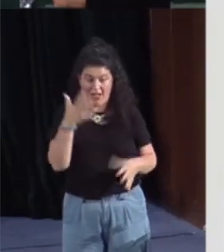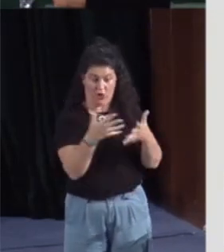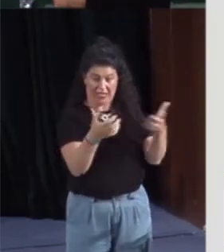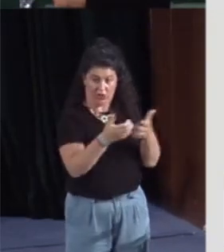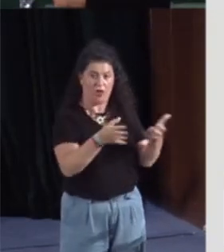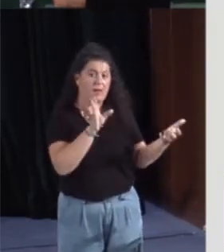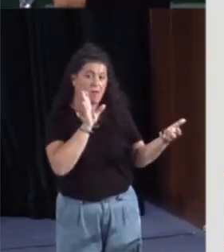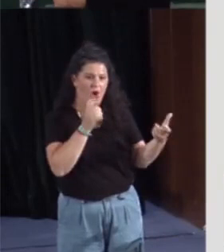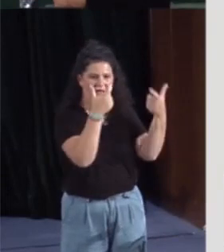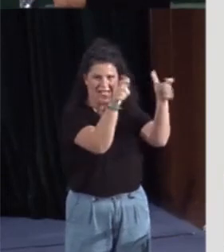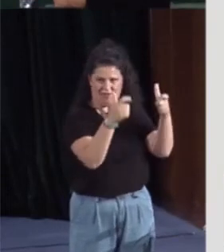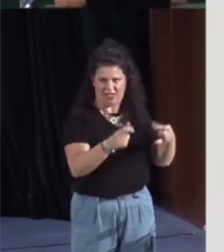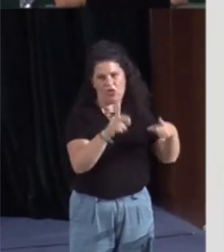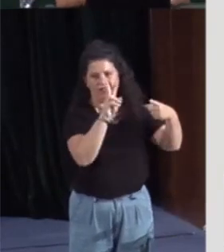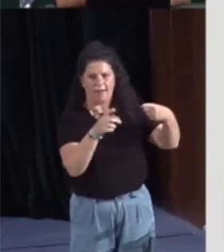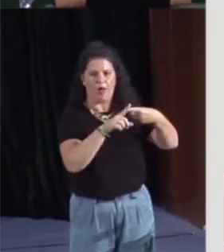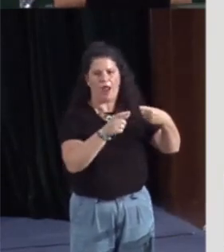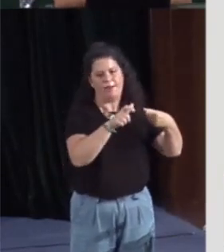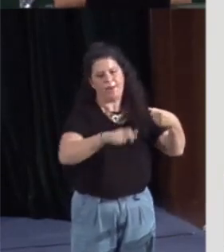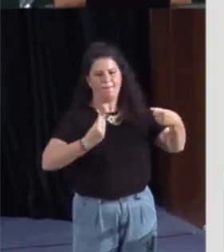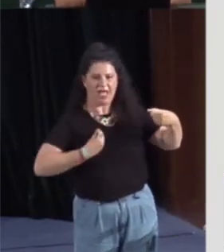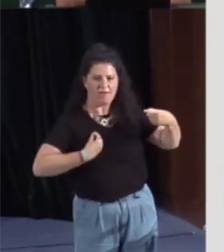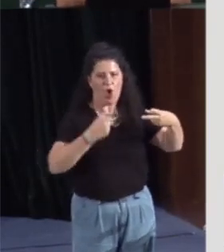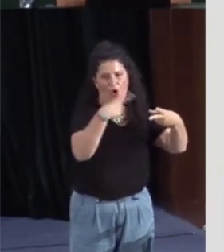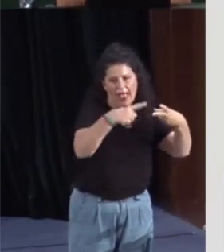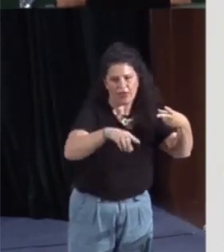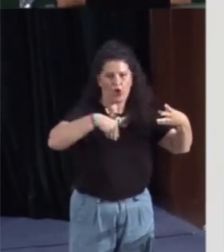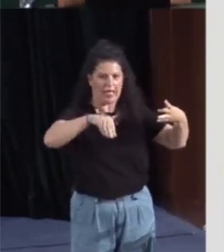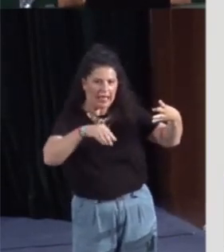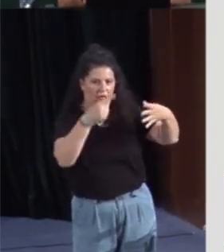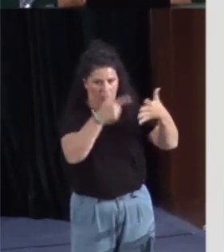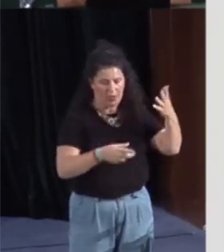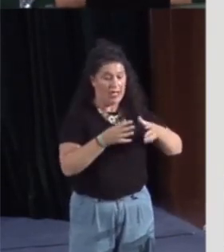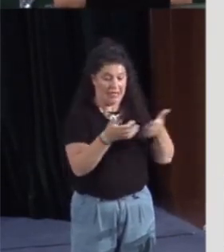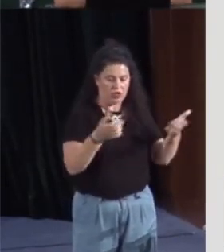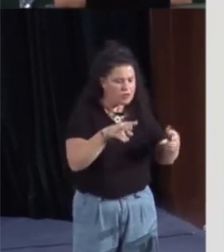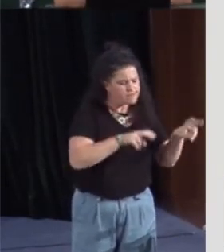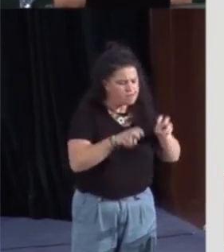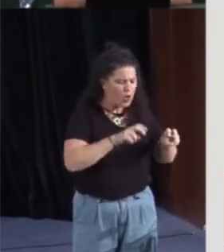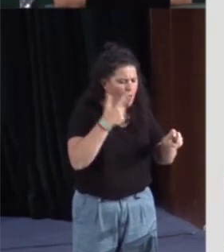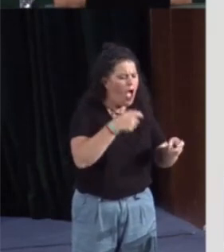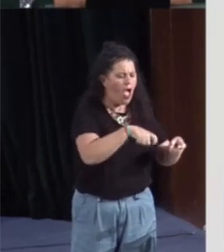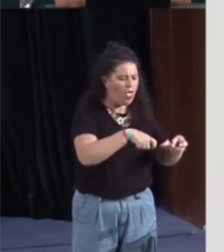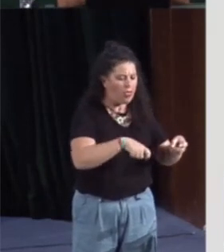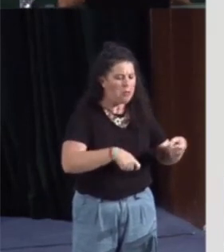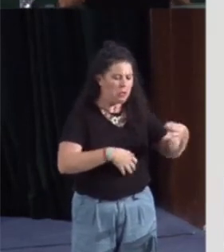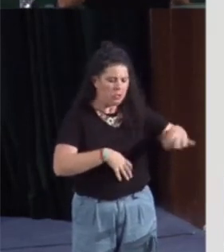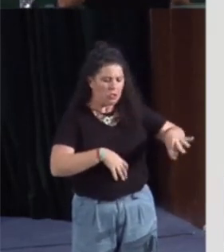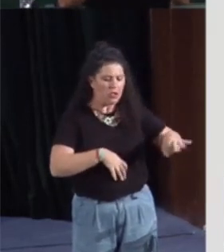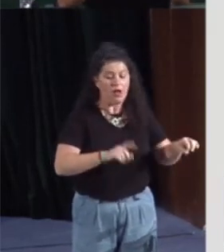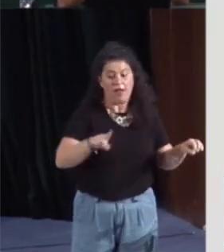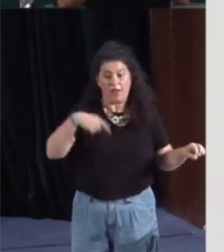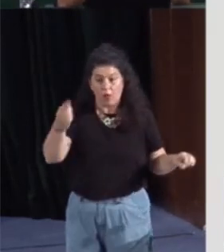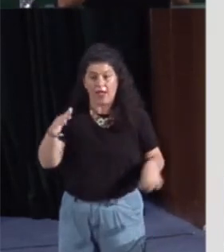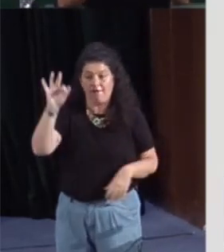qué tipos, si eran de ser vivo, si eran de tejido, etc. Después, transcribimos todos los vídeos a glosas y tratamos después de